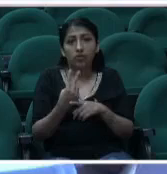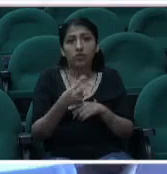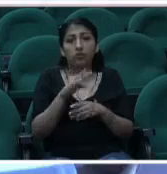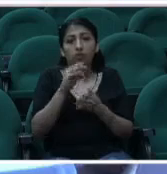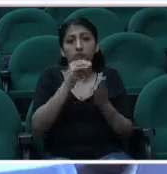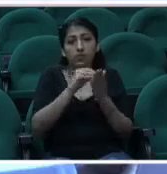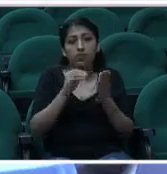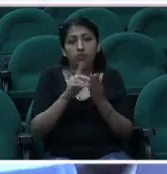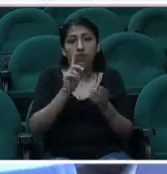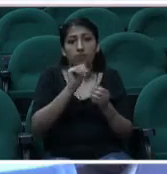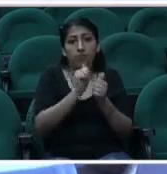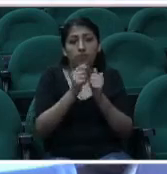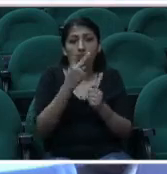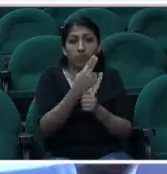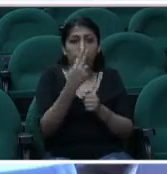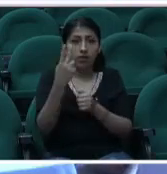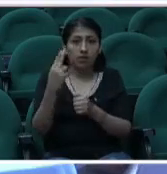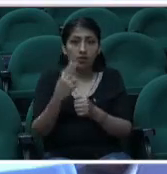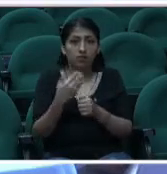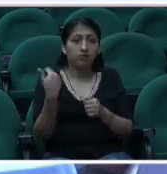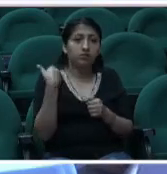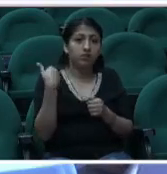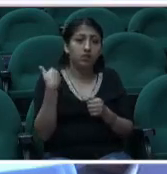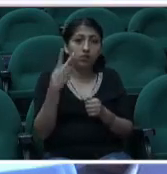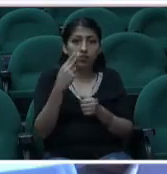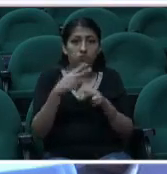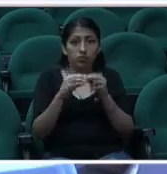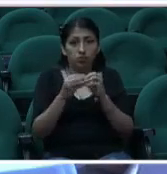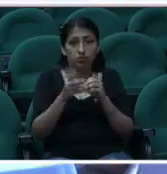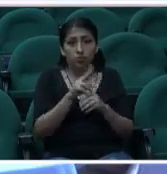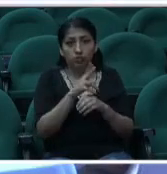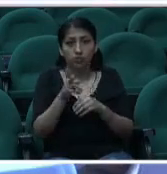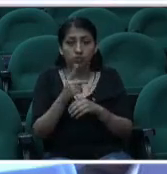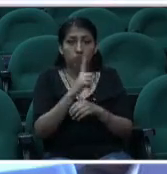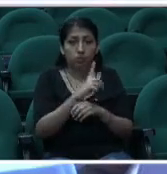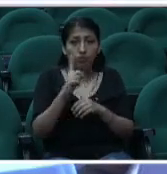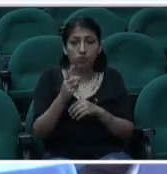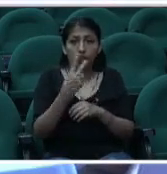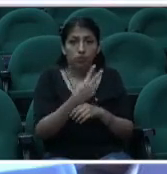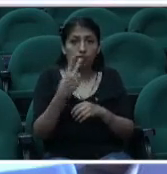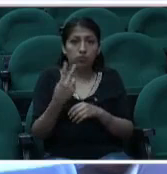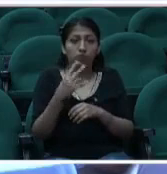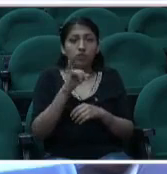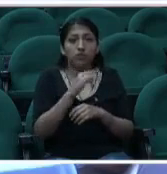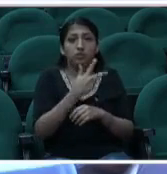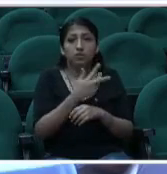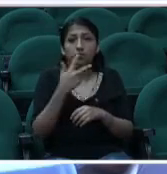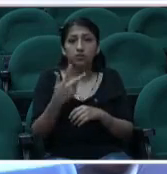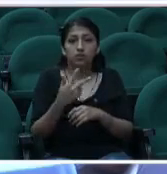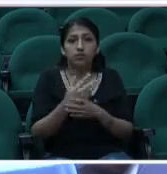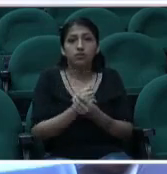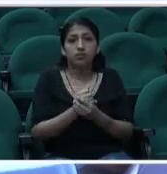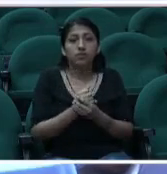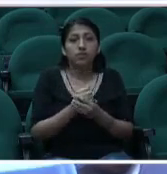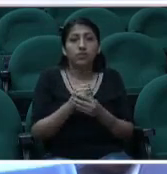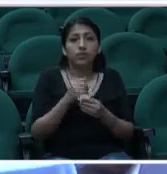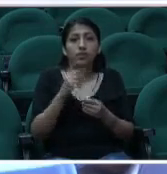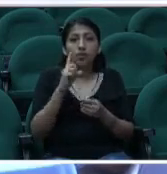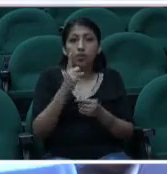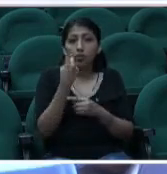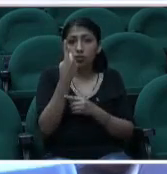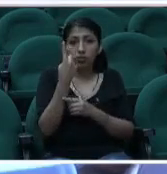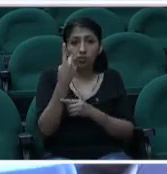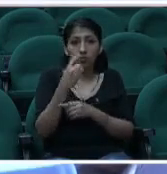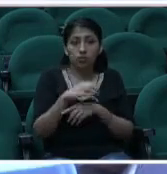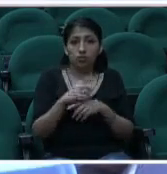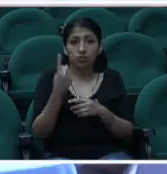asignarán las parejas quienes tengan los números iguales es decir 1 1 2 2 y 3 3 en caso de que un candidato